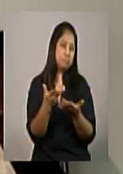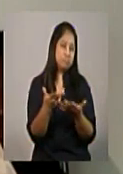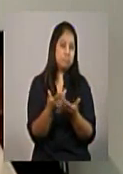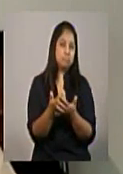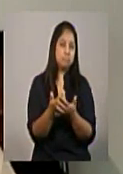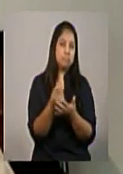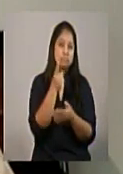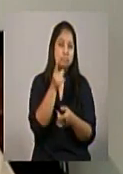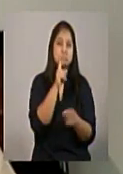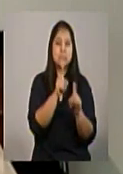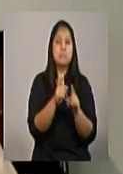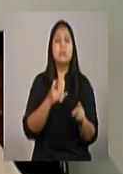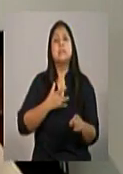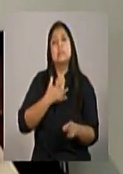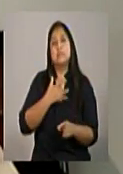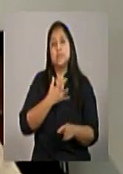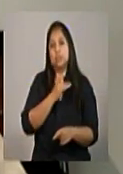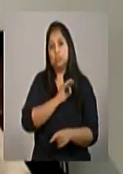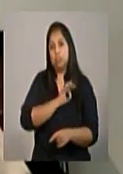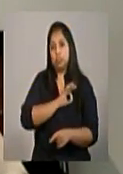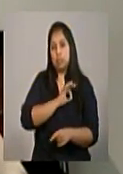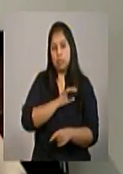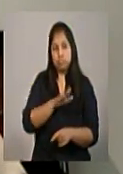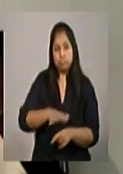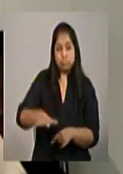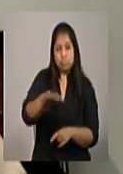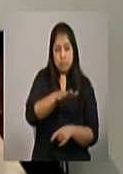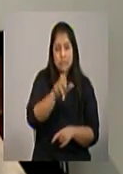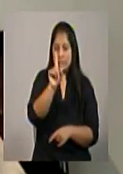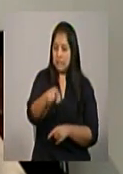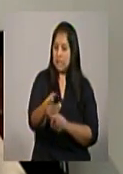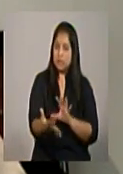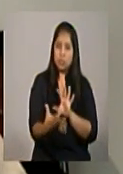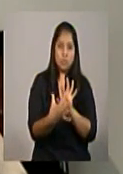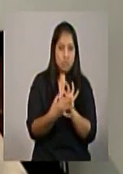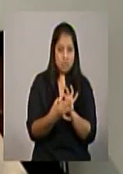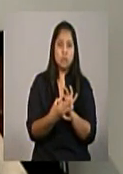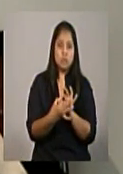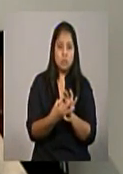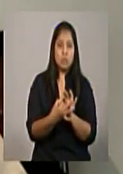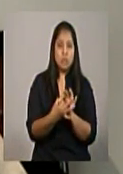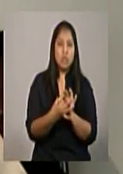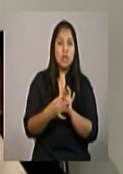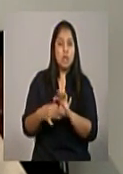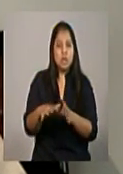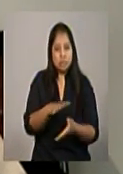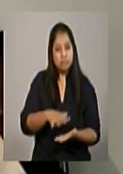ese sentimiento social de que tenemos que unirnos en torno a una agenda de recuperación económica.